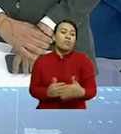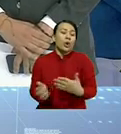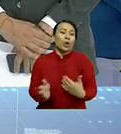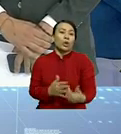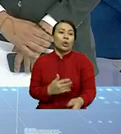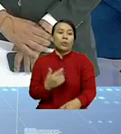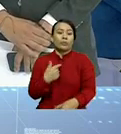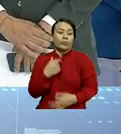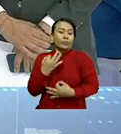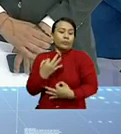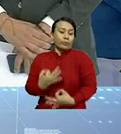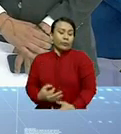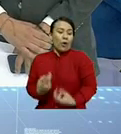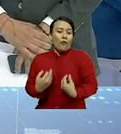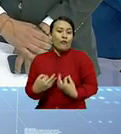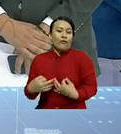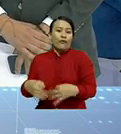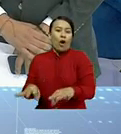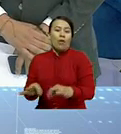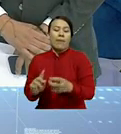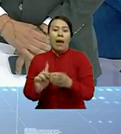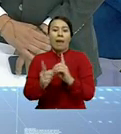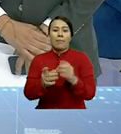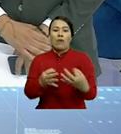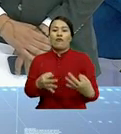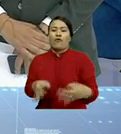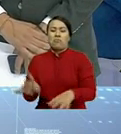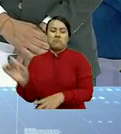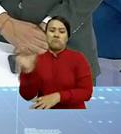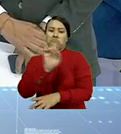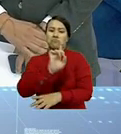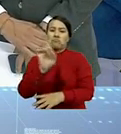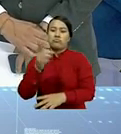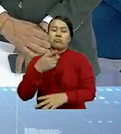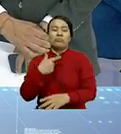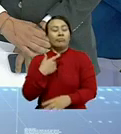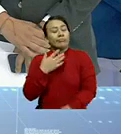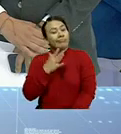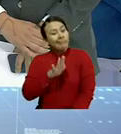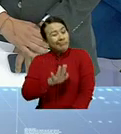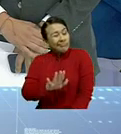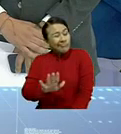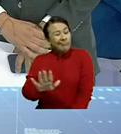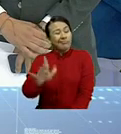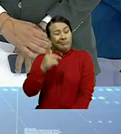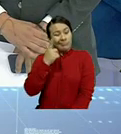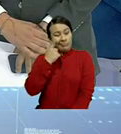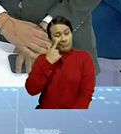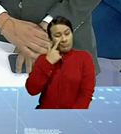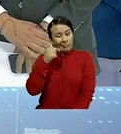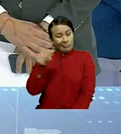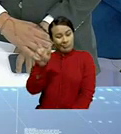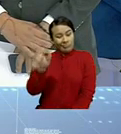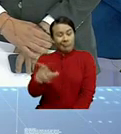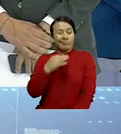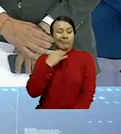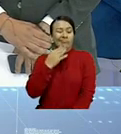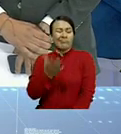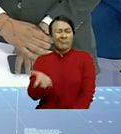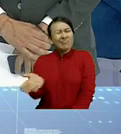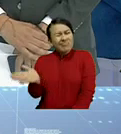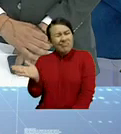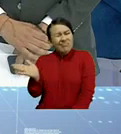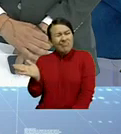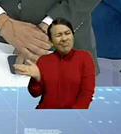su estilo. Que cambiar su estilo, su forma. Su forma. Hay que ver. Yo, la verdad es que me parece una ligereza del señor Rescalvo porque, a